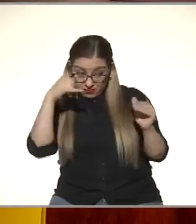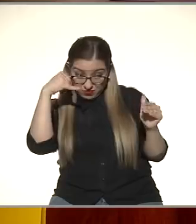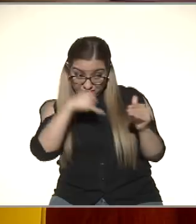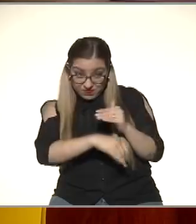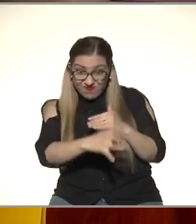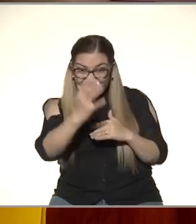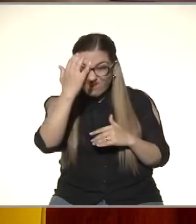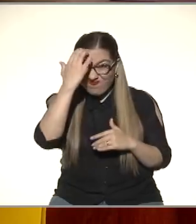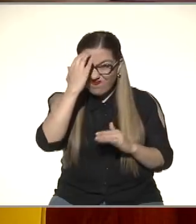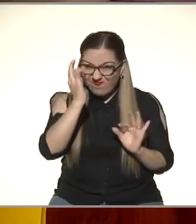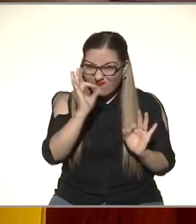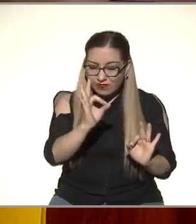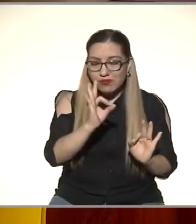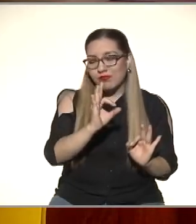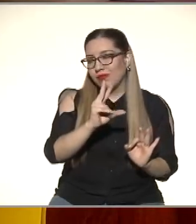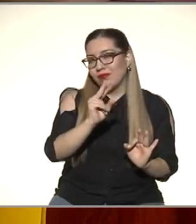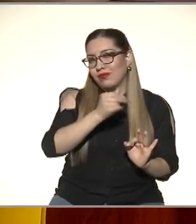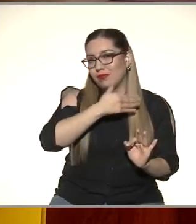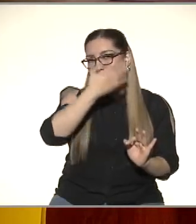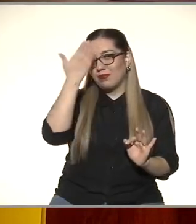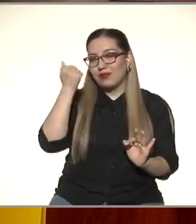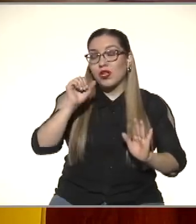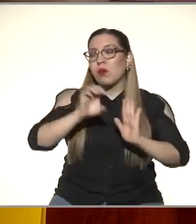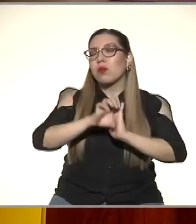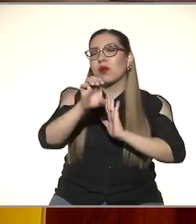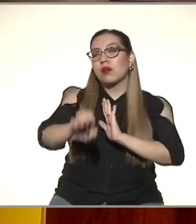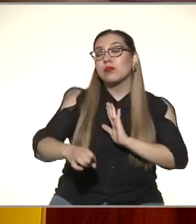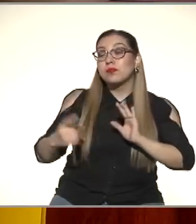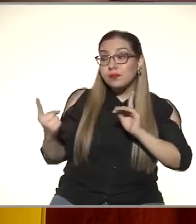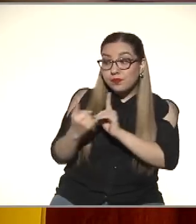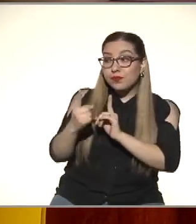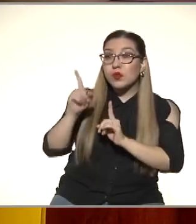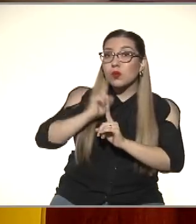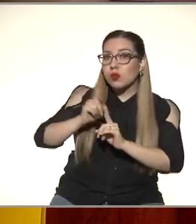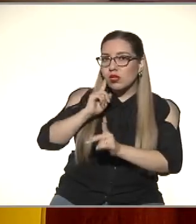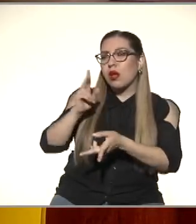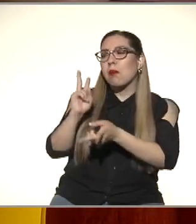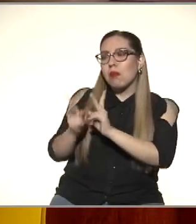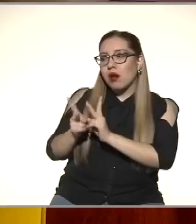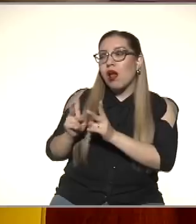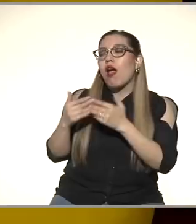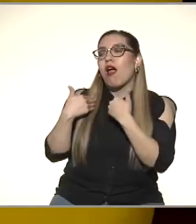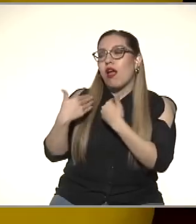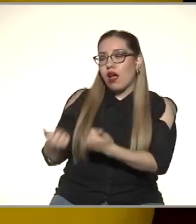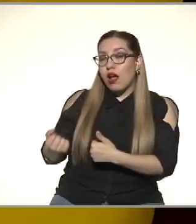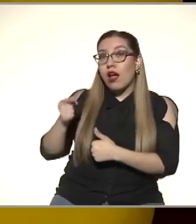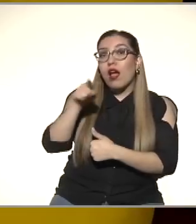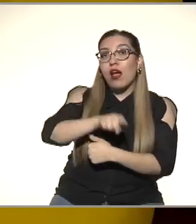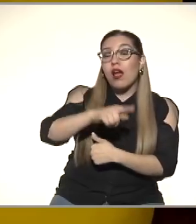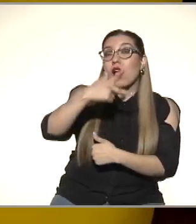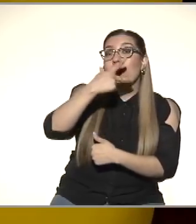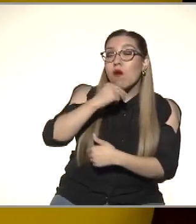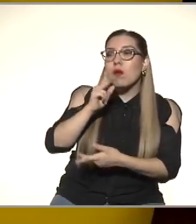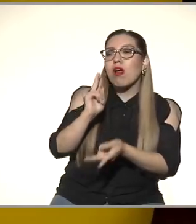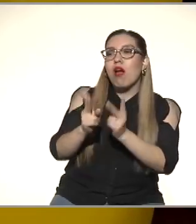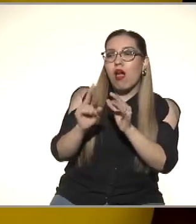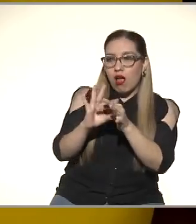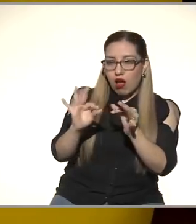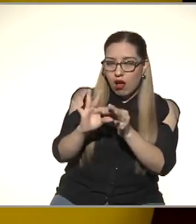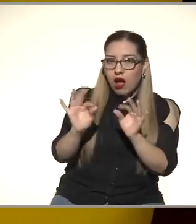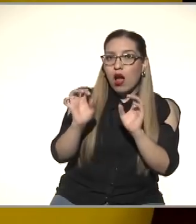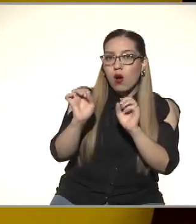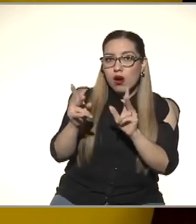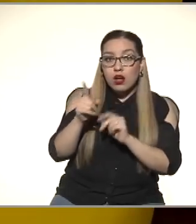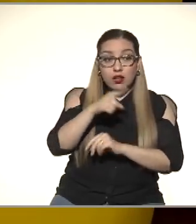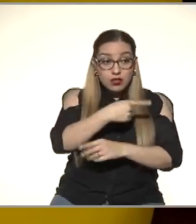versión de una de las parejas, de la mujer, vamos a pensar. Pero también vamos a tener la versión del hombre. Y luego también vamos a tener la versión de los hijos,